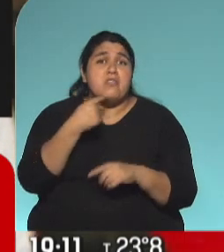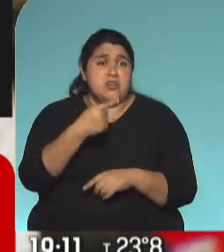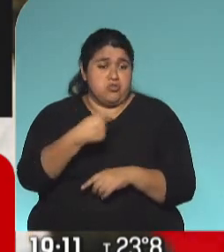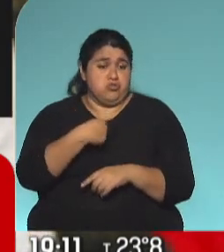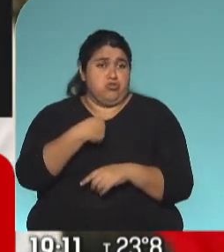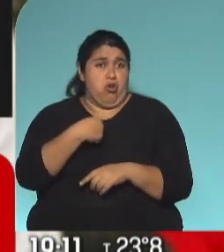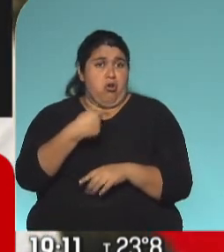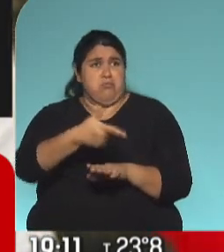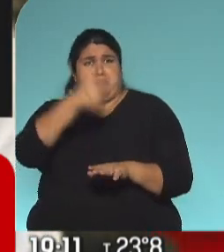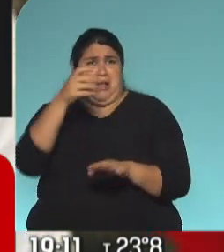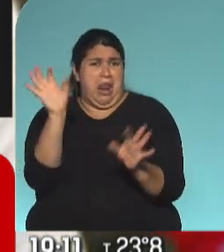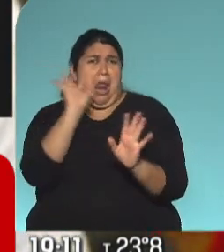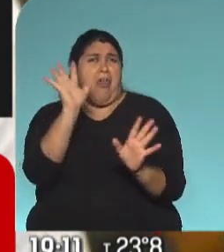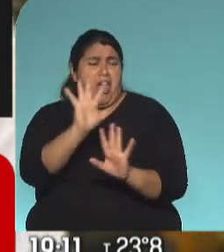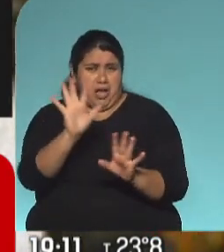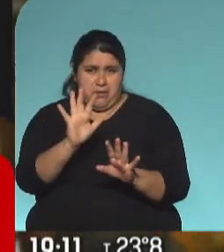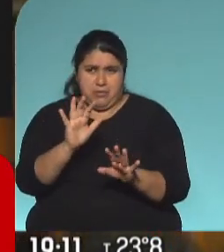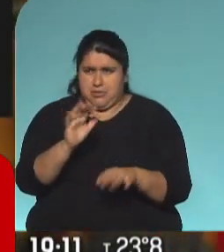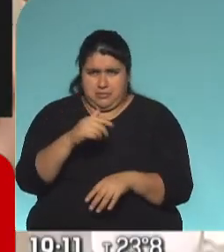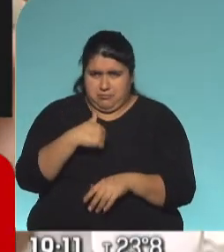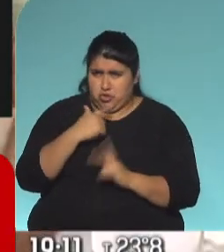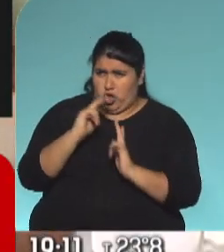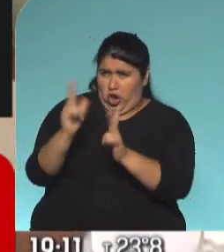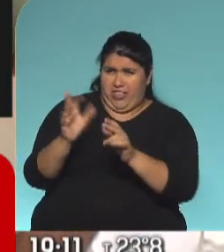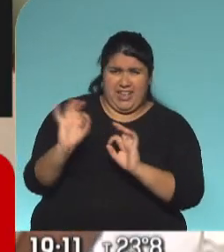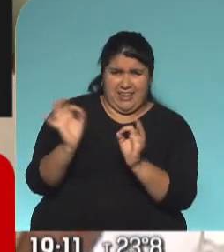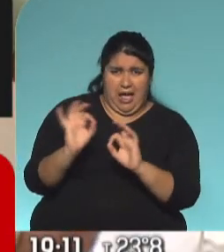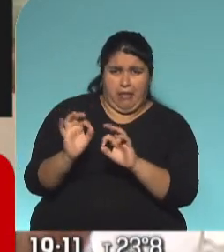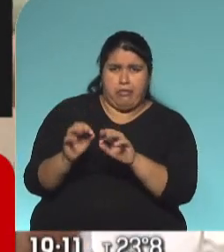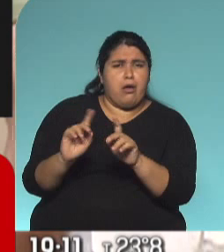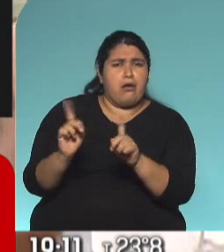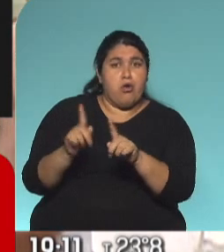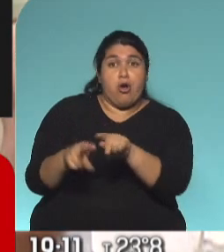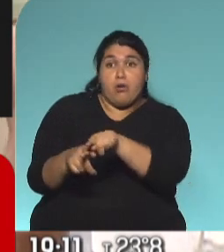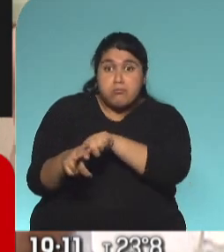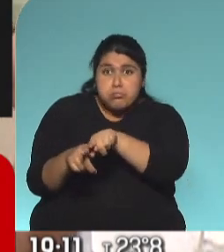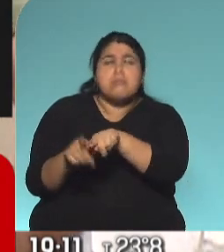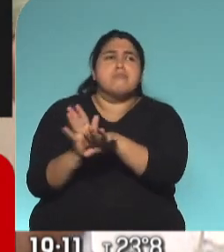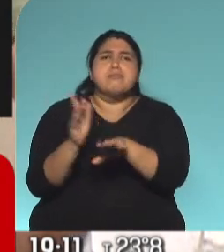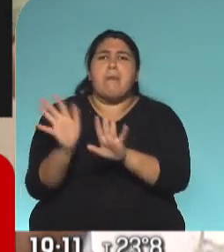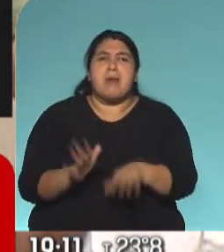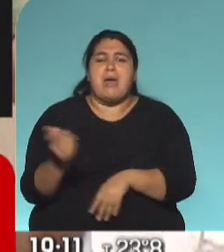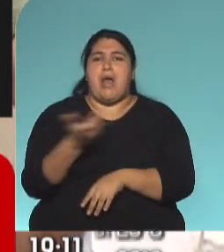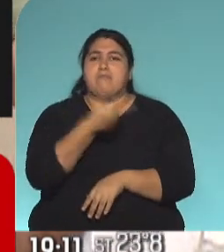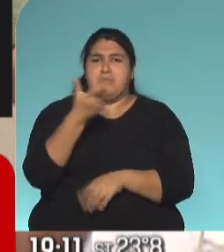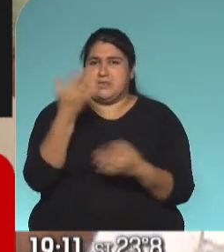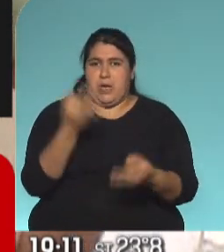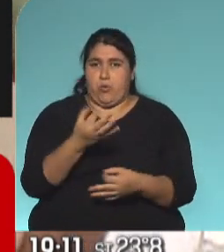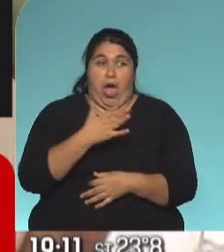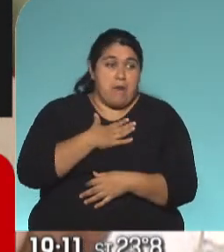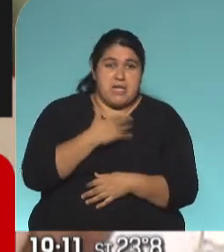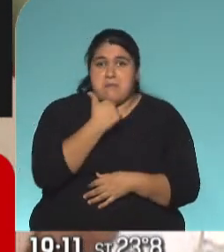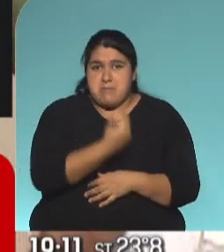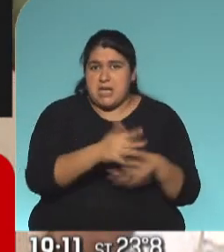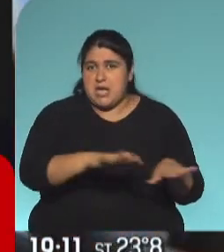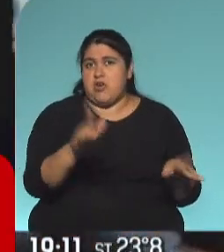yo no gatillé. Y claro, si yo en ningún momento dije que él gatilló, si él hubiera gatillado, me hubiera matado. Me mataba a mí y a mis hijos, era